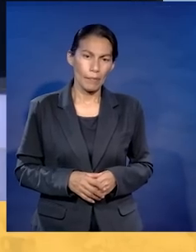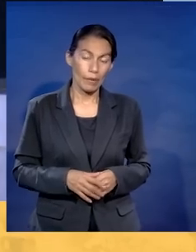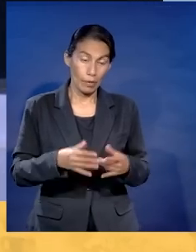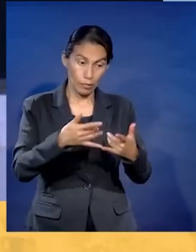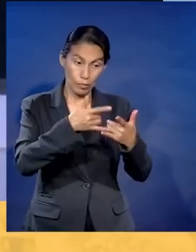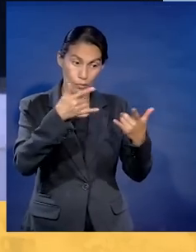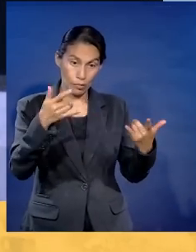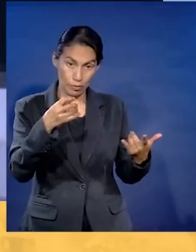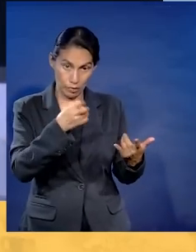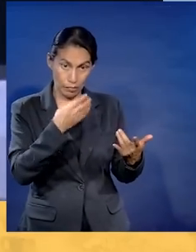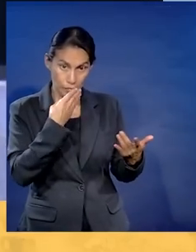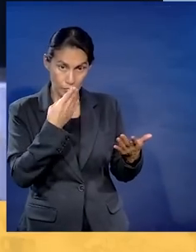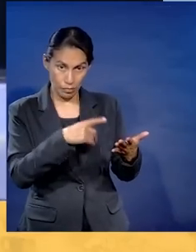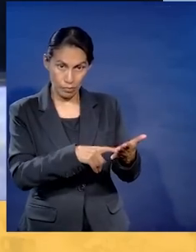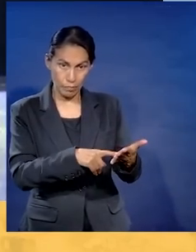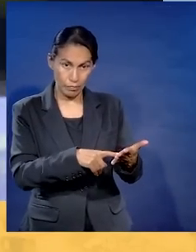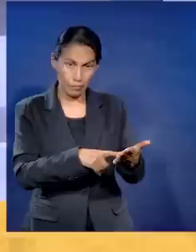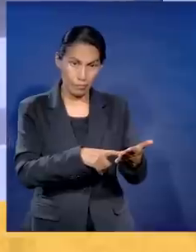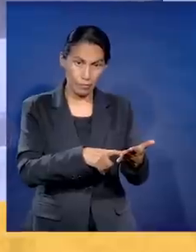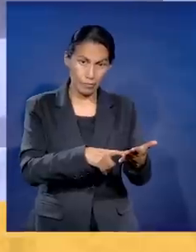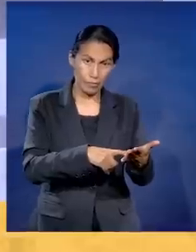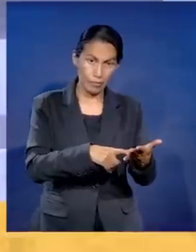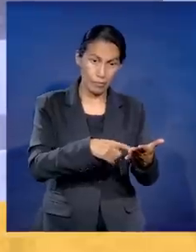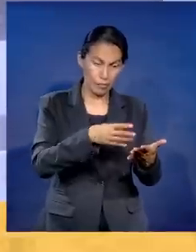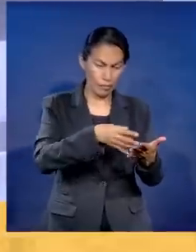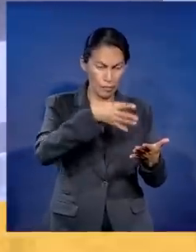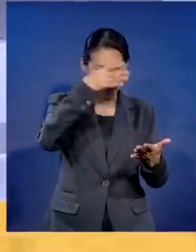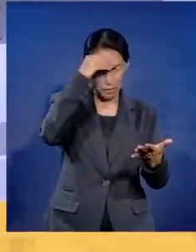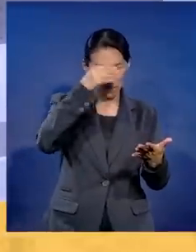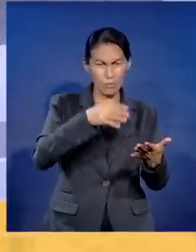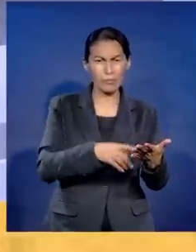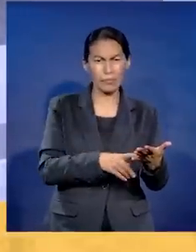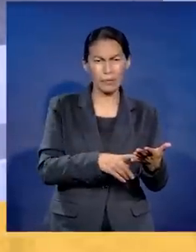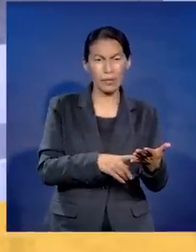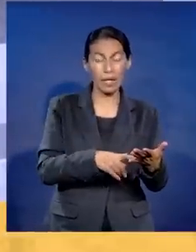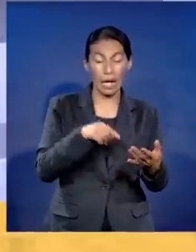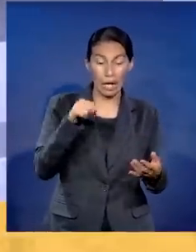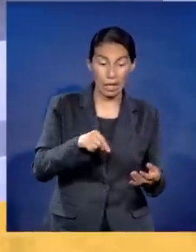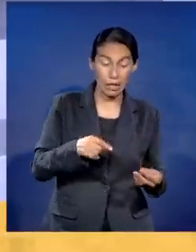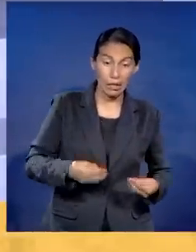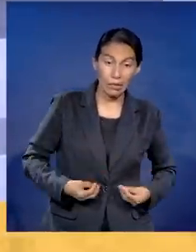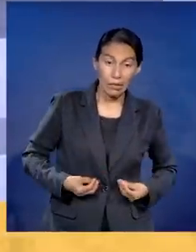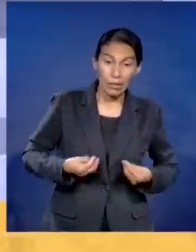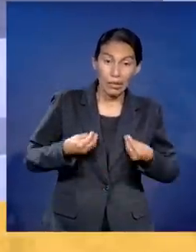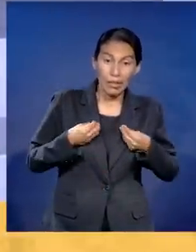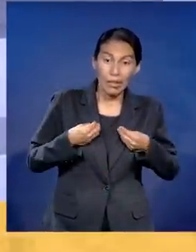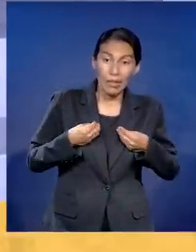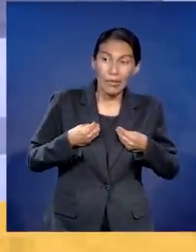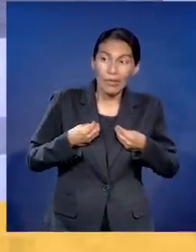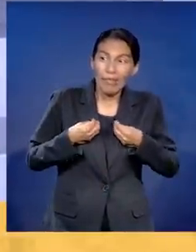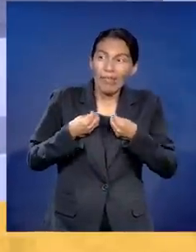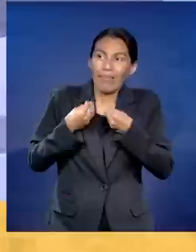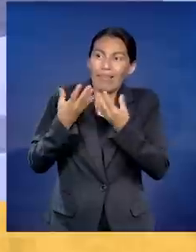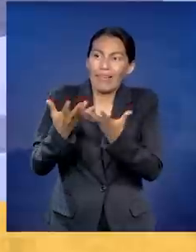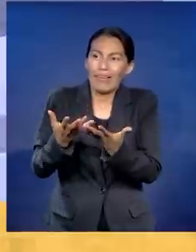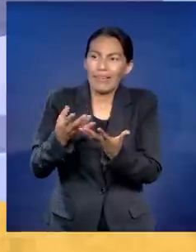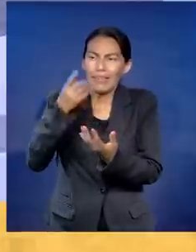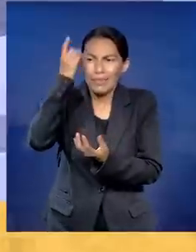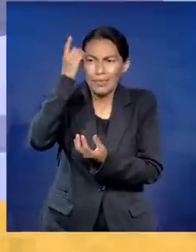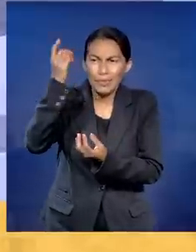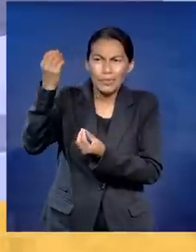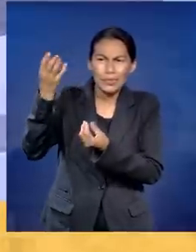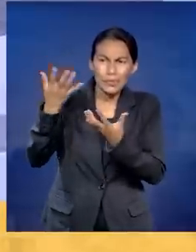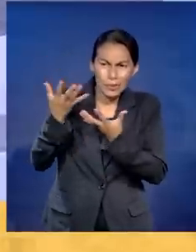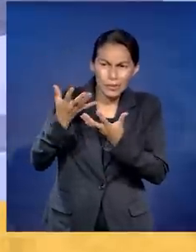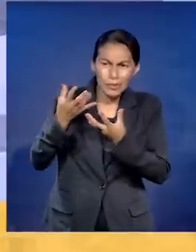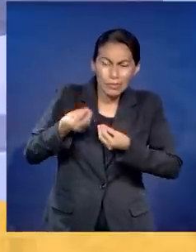otra lección que podemos rescatar de este contexto es que aunque esta vida estamos diseñados para dar, esa